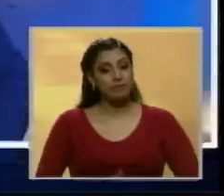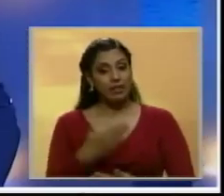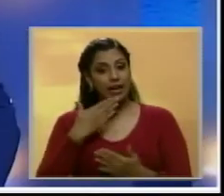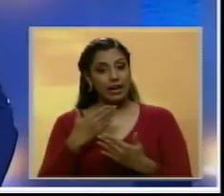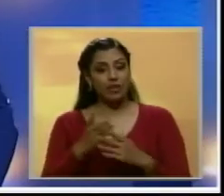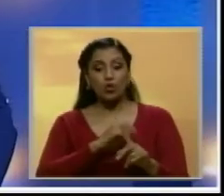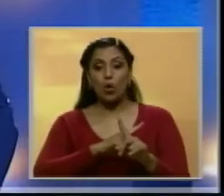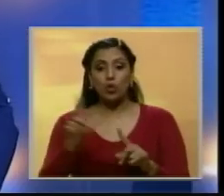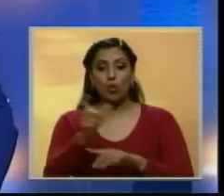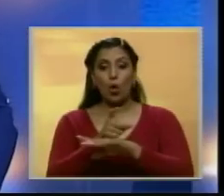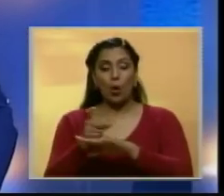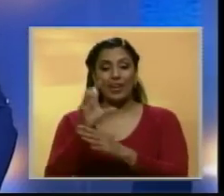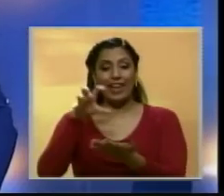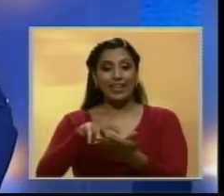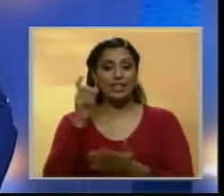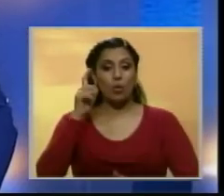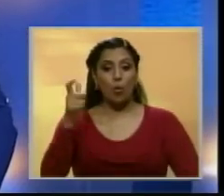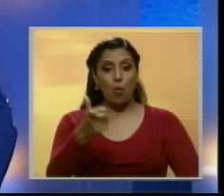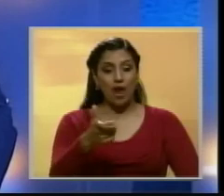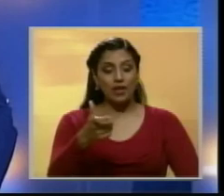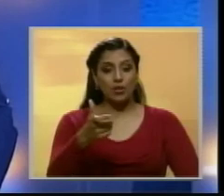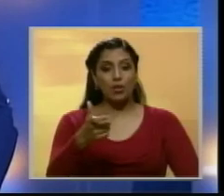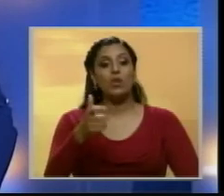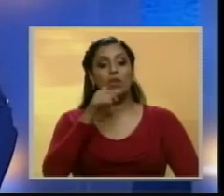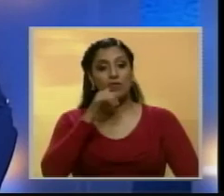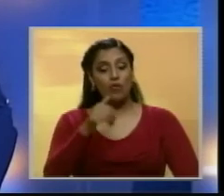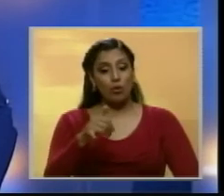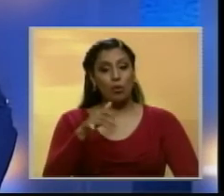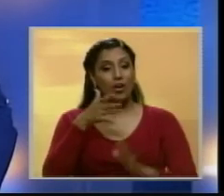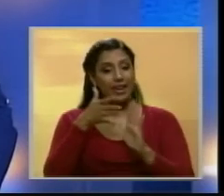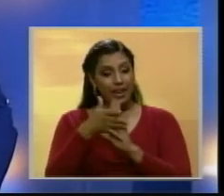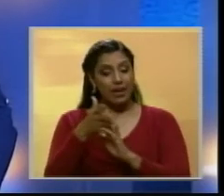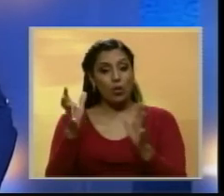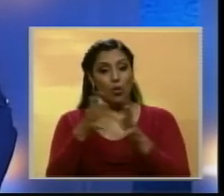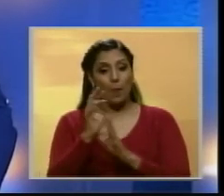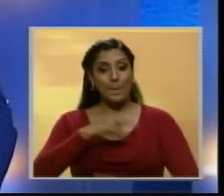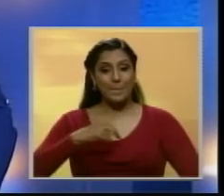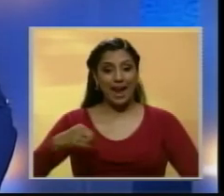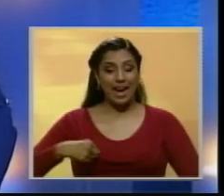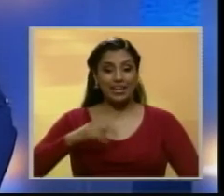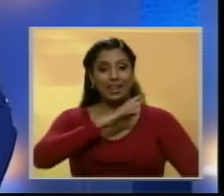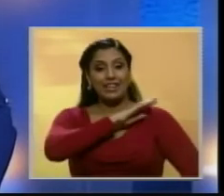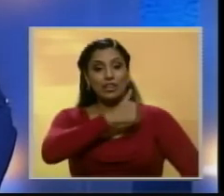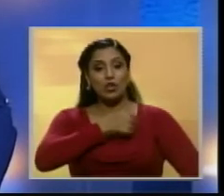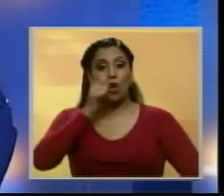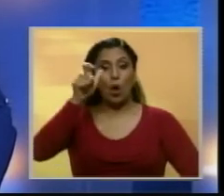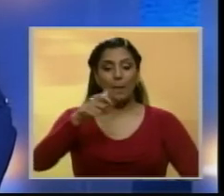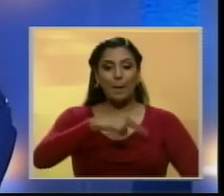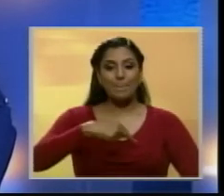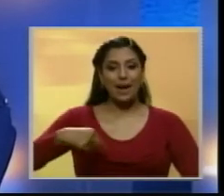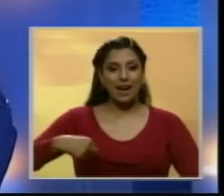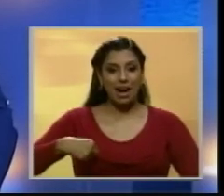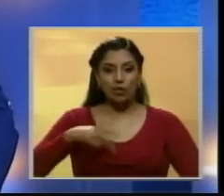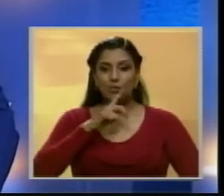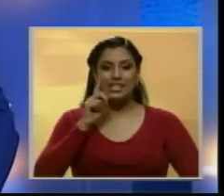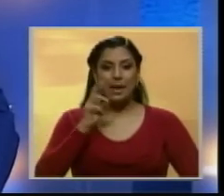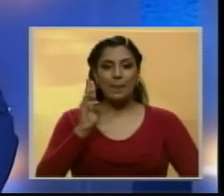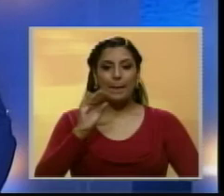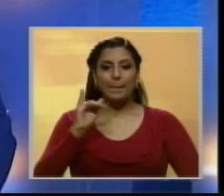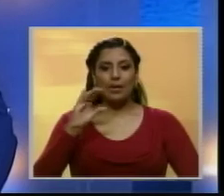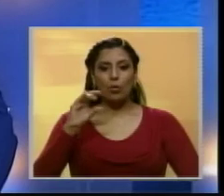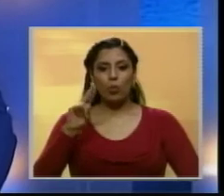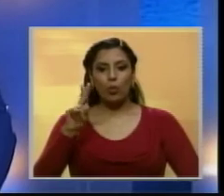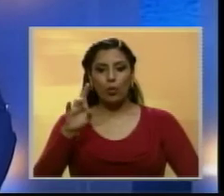Gracias, Euclides. El gobernador del estado Guárico, Ramón Rodríguez Chacín, manifestó que la banda criminal, que era dirigida por José Antonio Tobar Colina, conocido como El